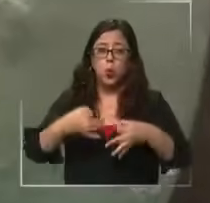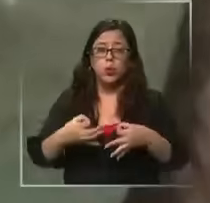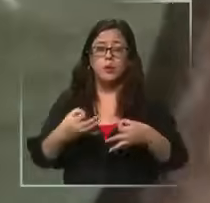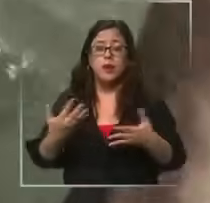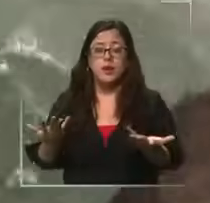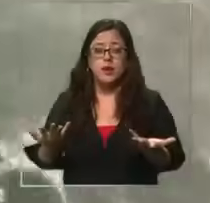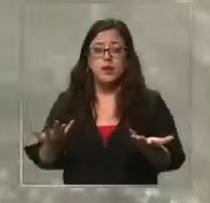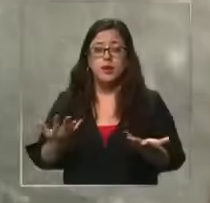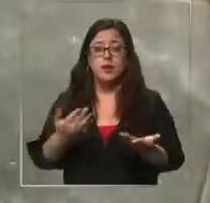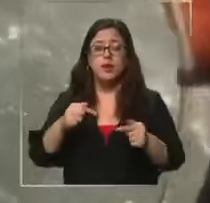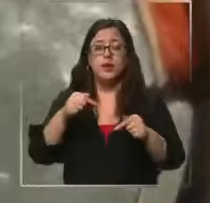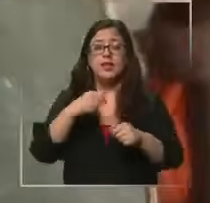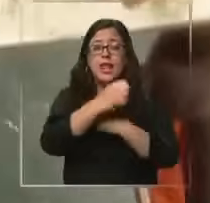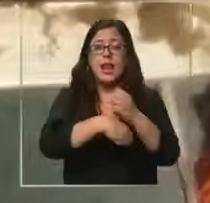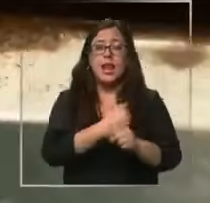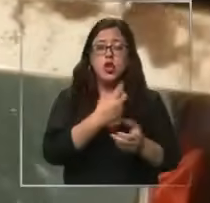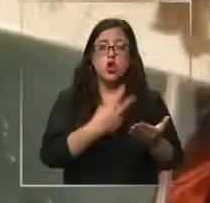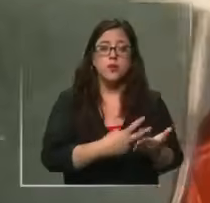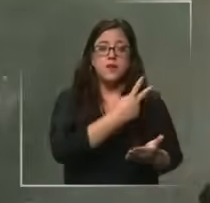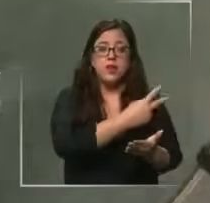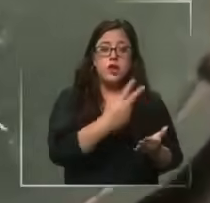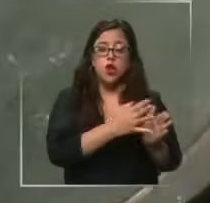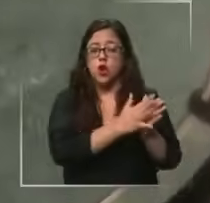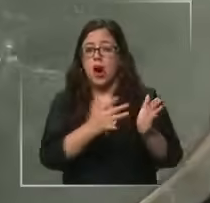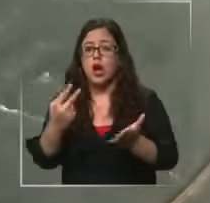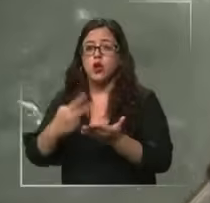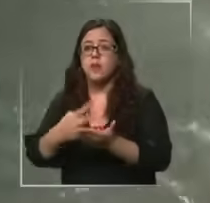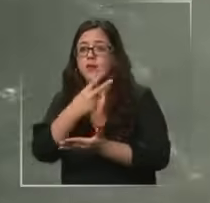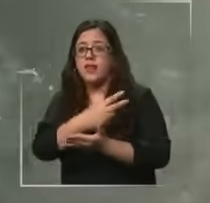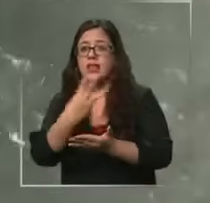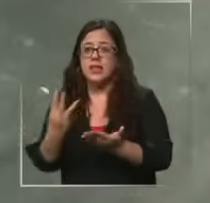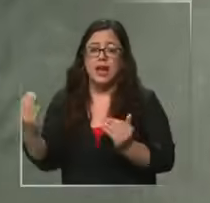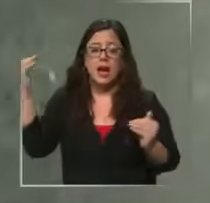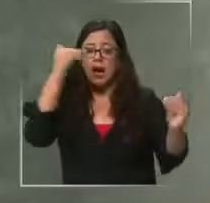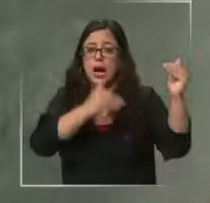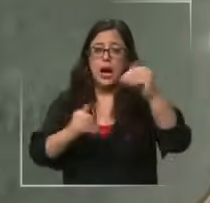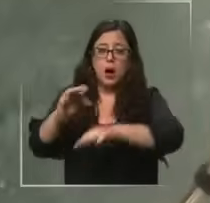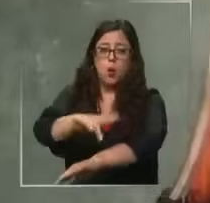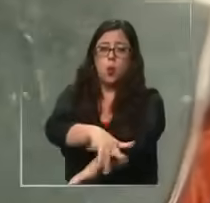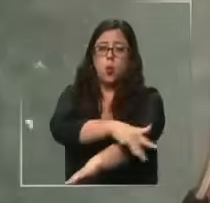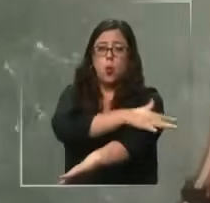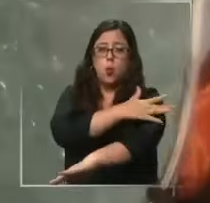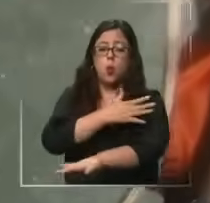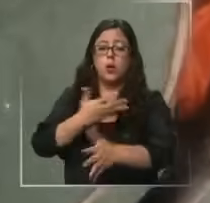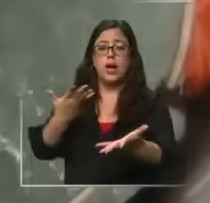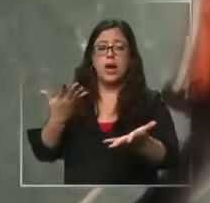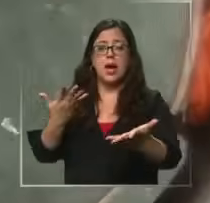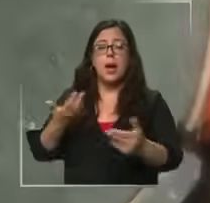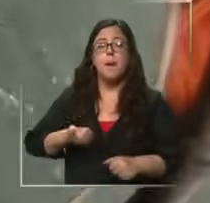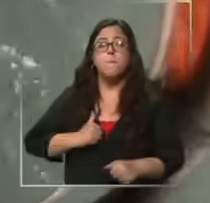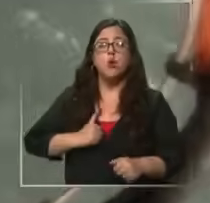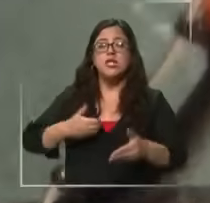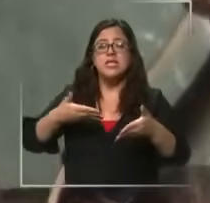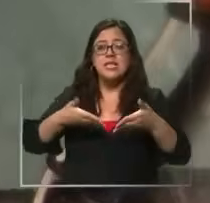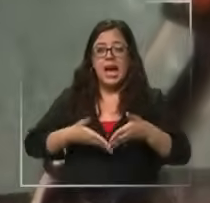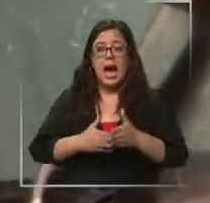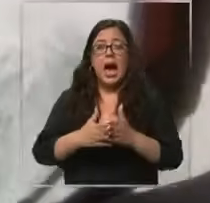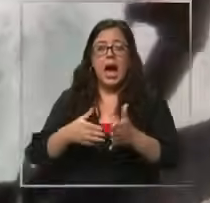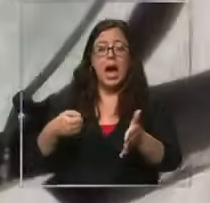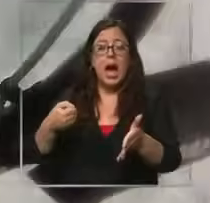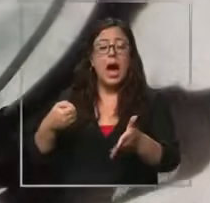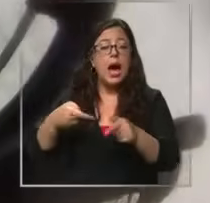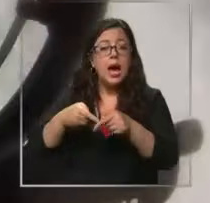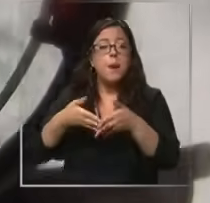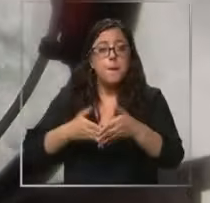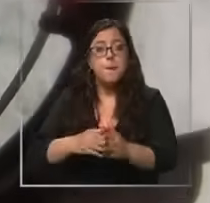estival 2022-2023 en playas y balnearios. La Policía Marítima reportó 20 fallecidos, cifra que